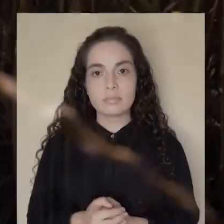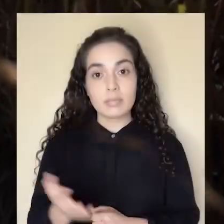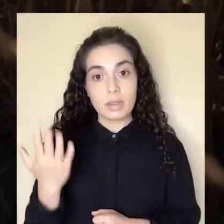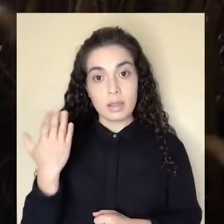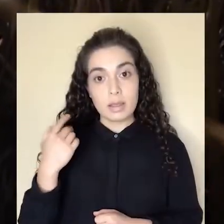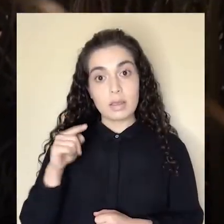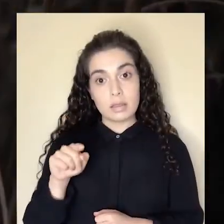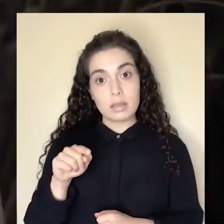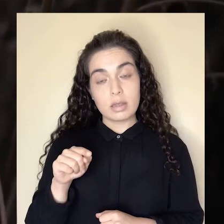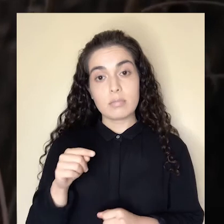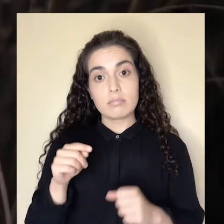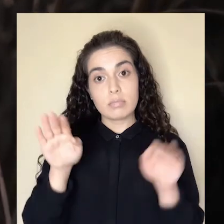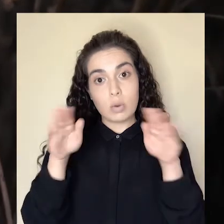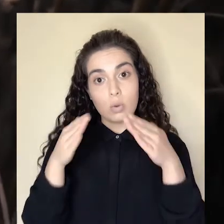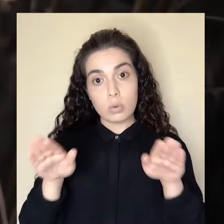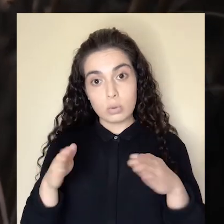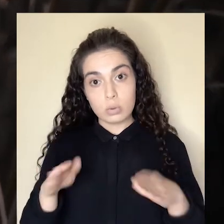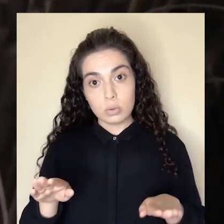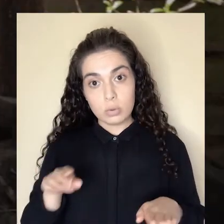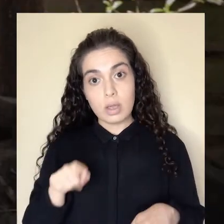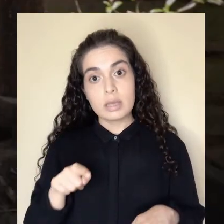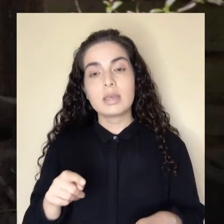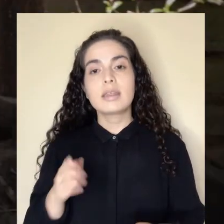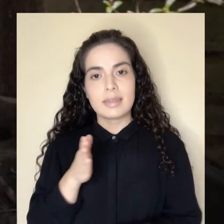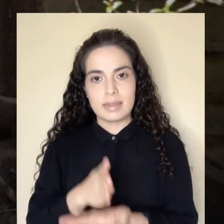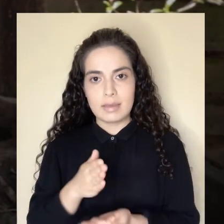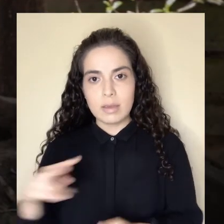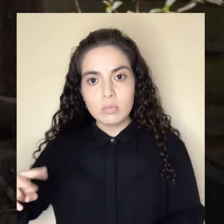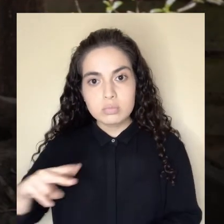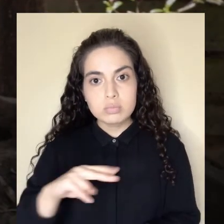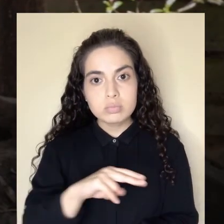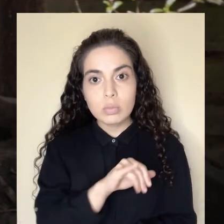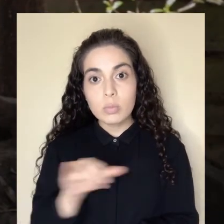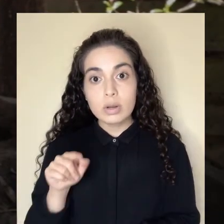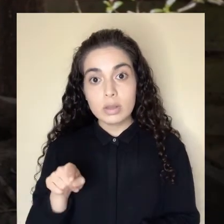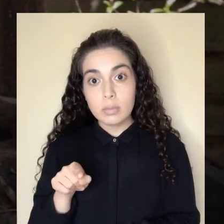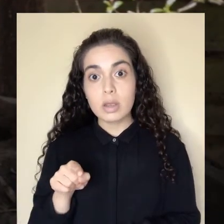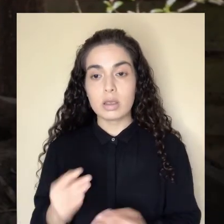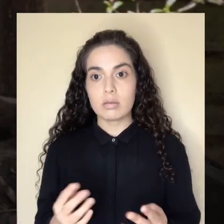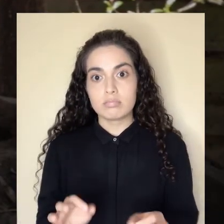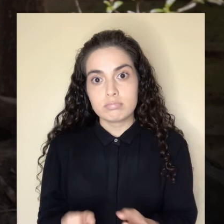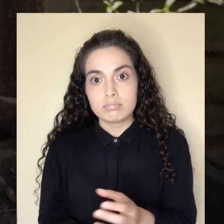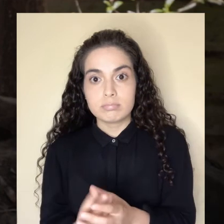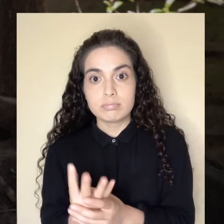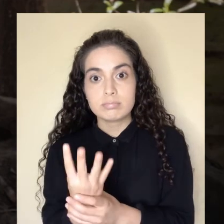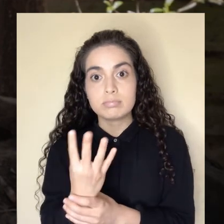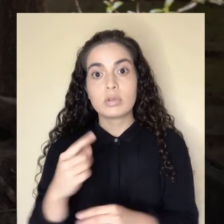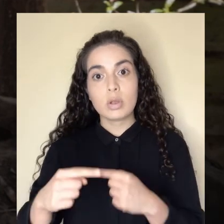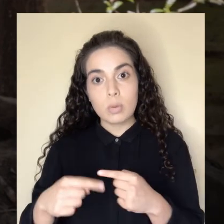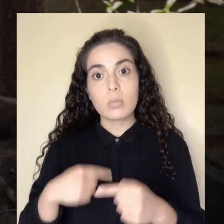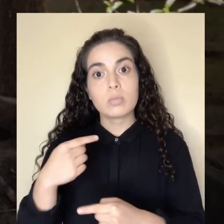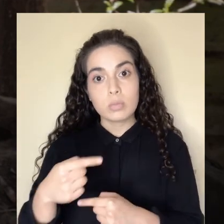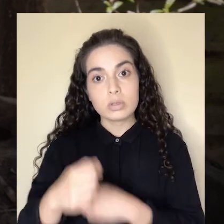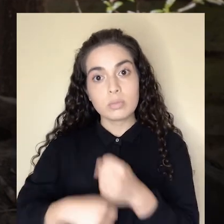En el tiempo de otoño, en mes de mayo, hay que cortarlo para que pueda subir un